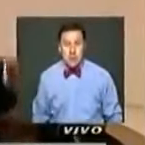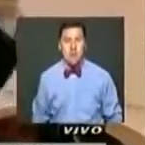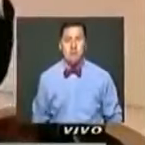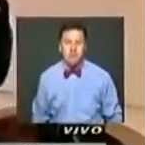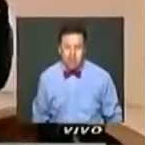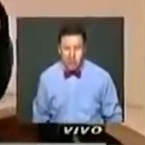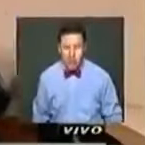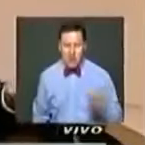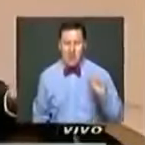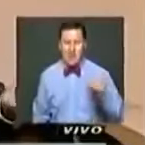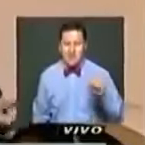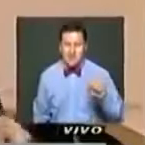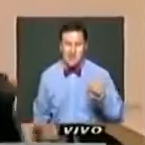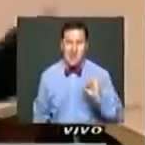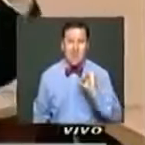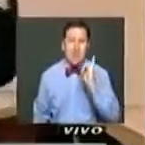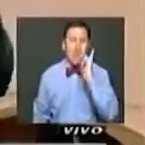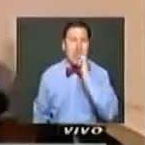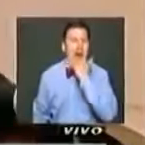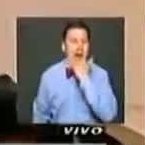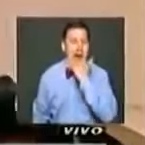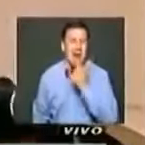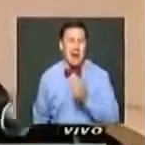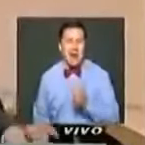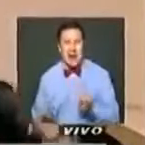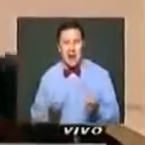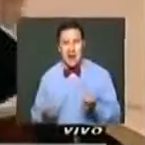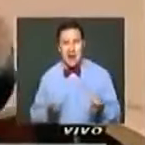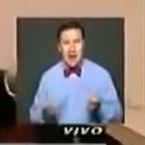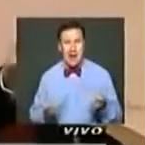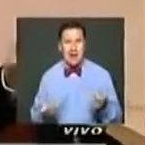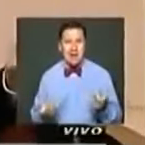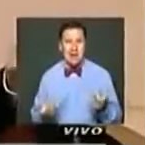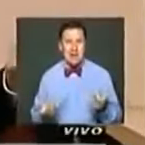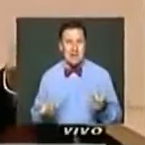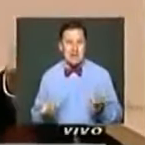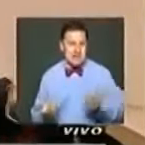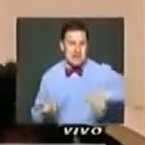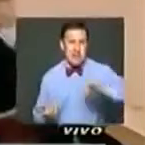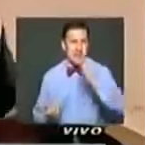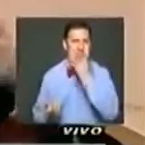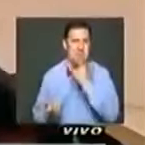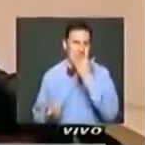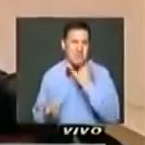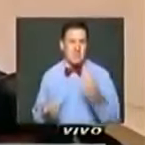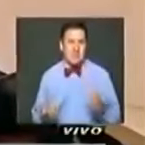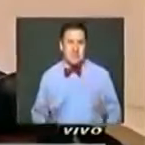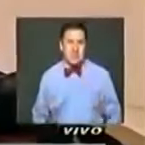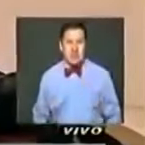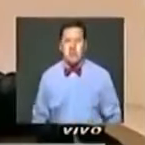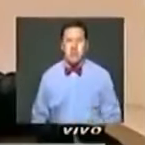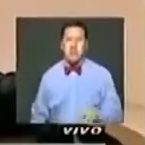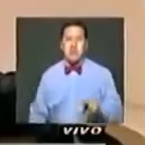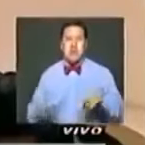ocurrieron desmanes a partir de que se aceptó